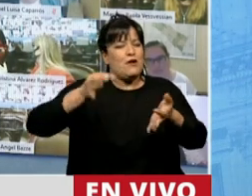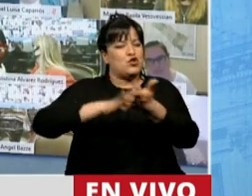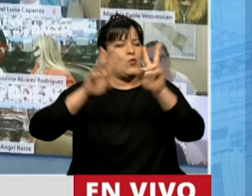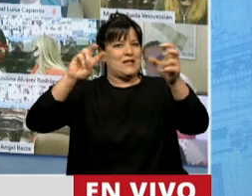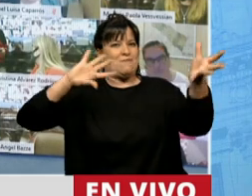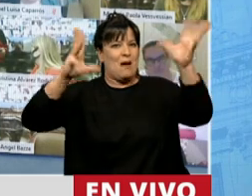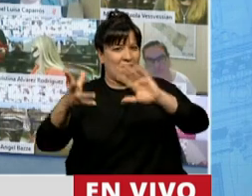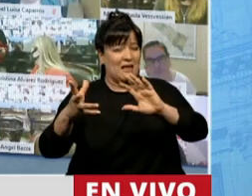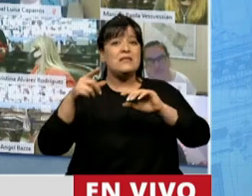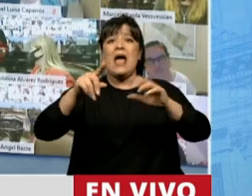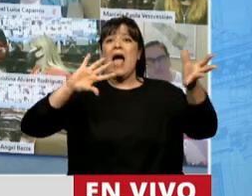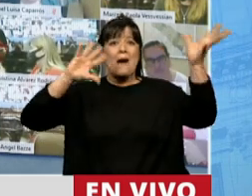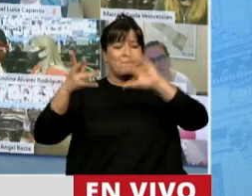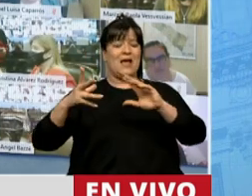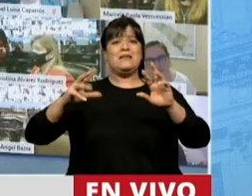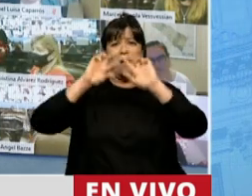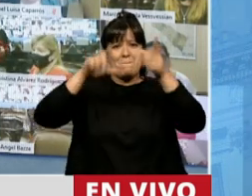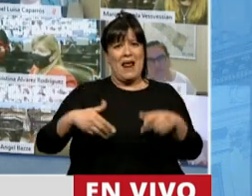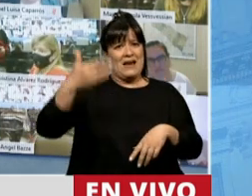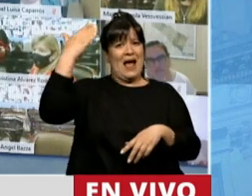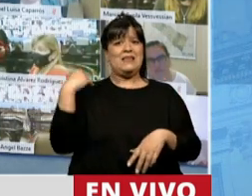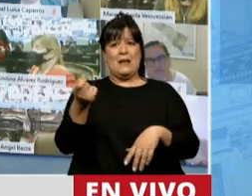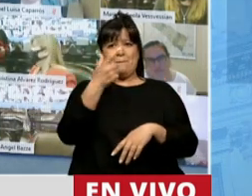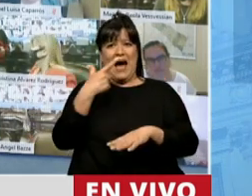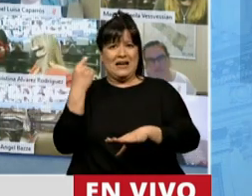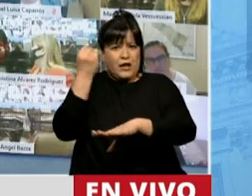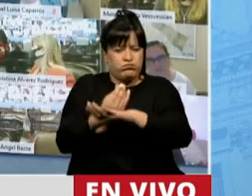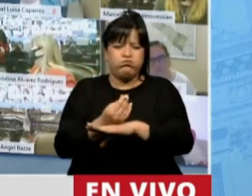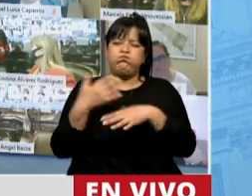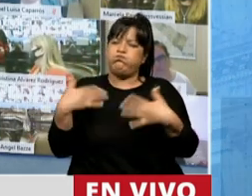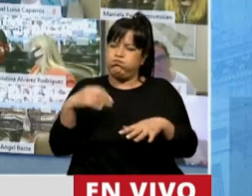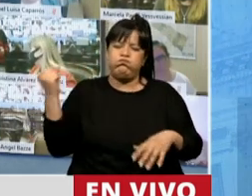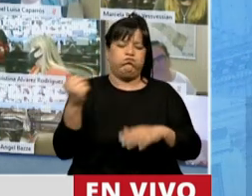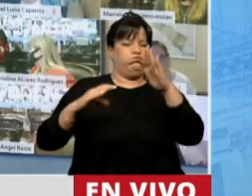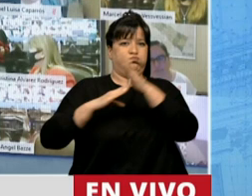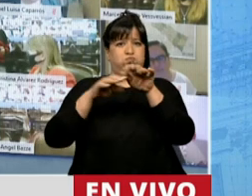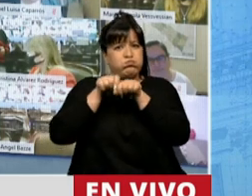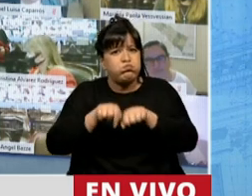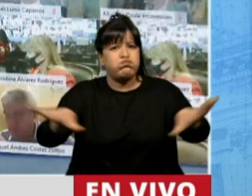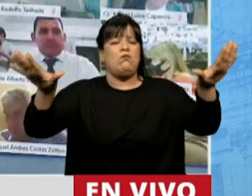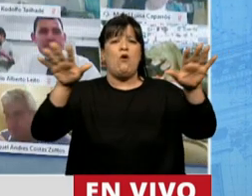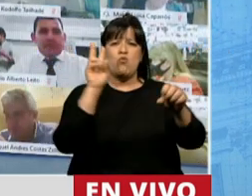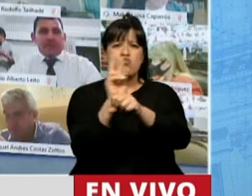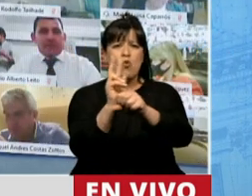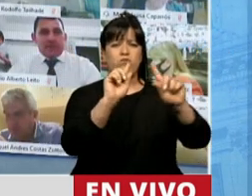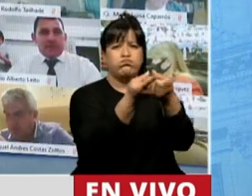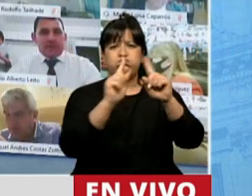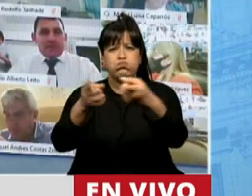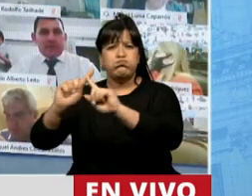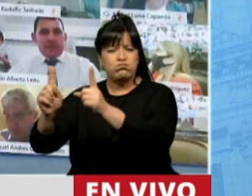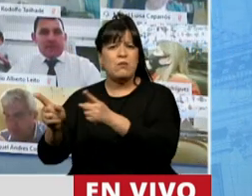una política de estado central en el gobierno de Mauricio macri donde no solamente expandimos las áreas protegidas y creamos el gabinete de cambio